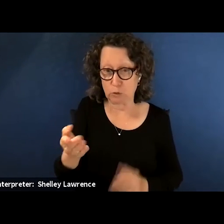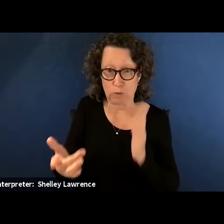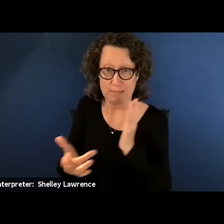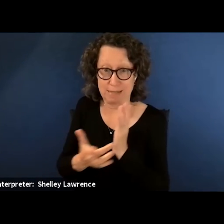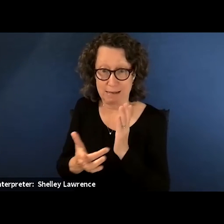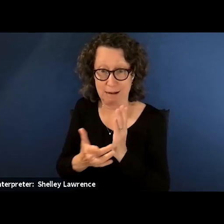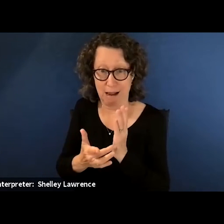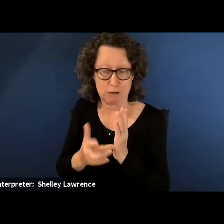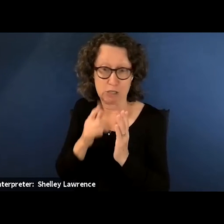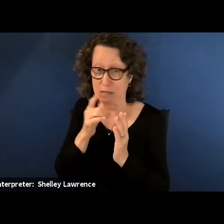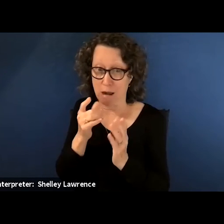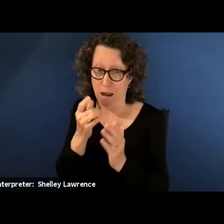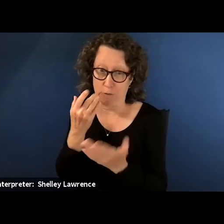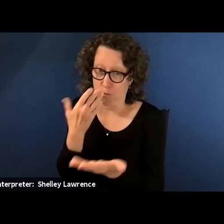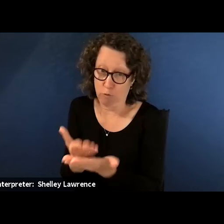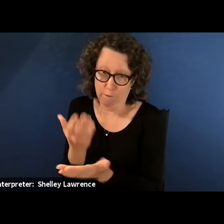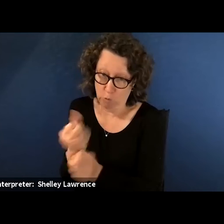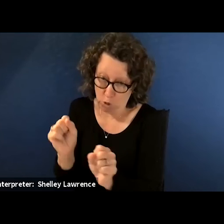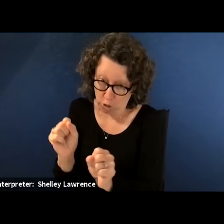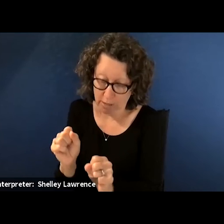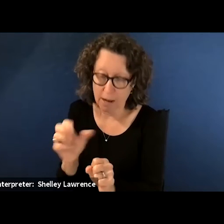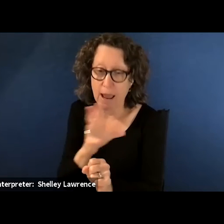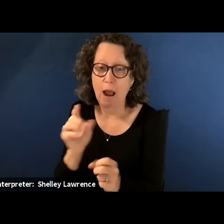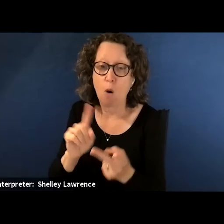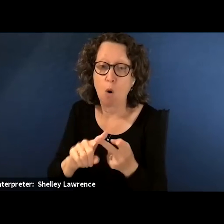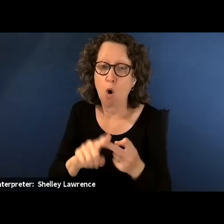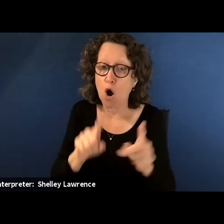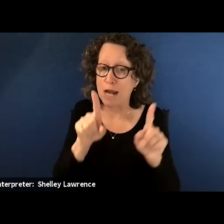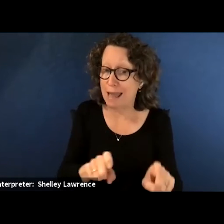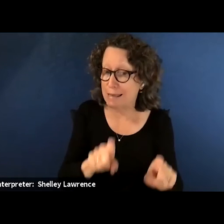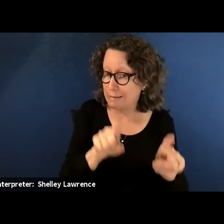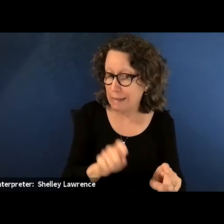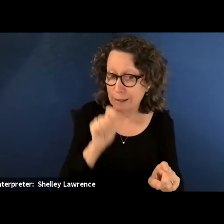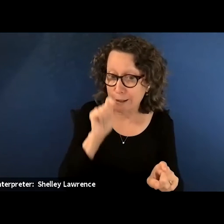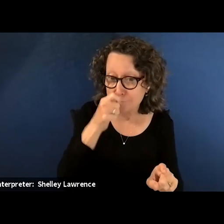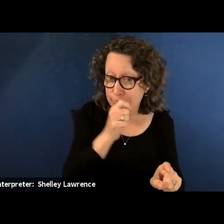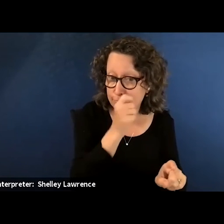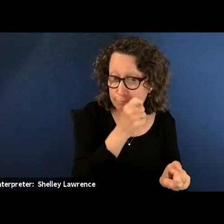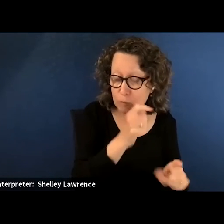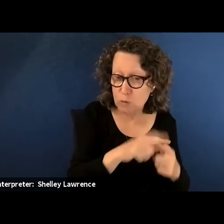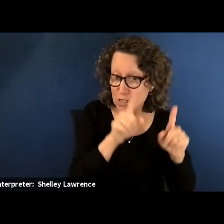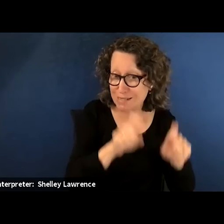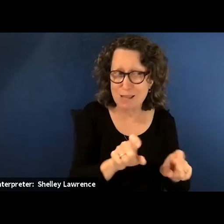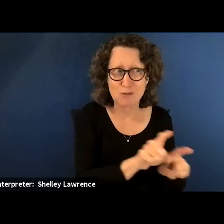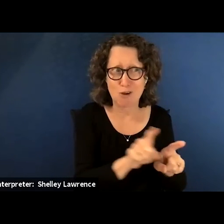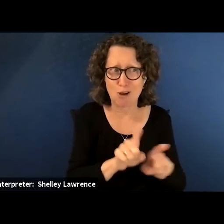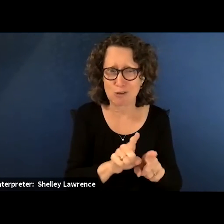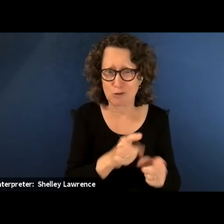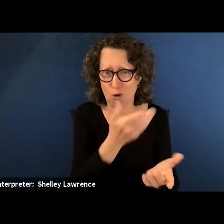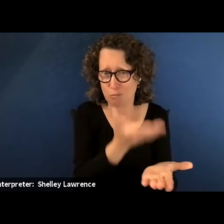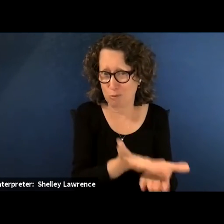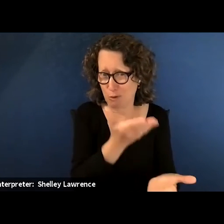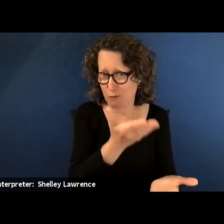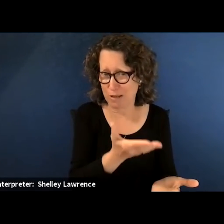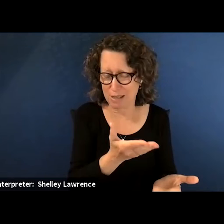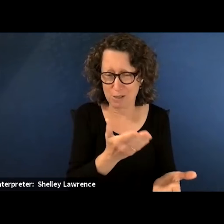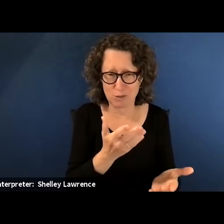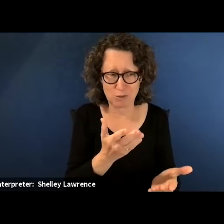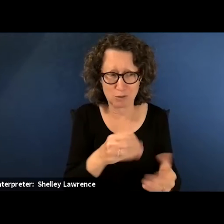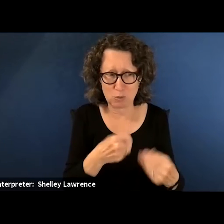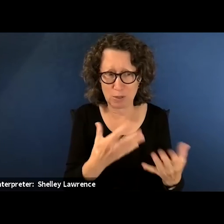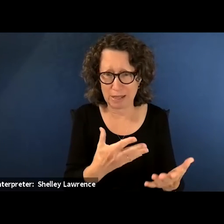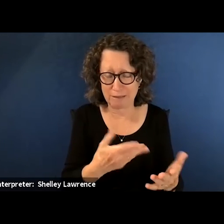que someternos a esta tecnología que no funciona o tomar una prueba que también ha sido